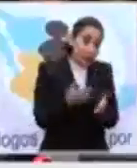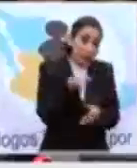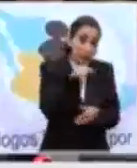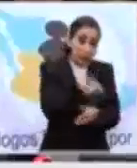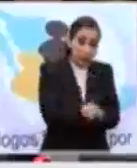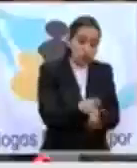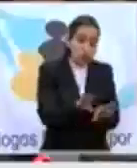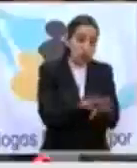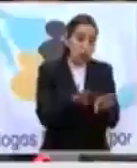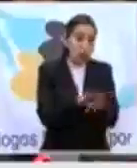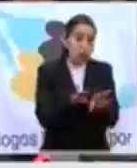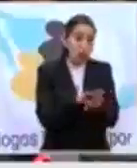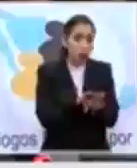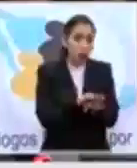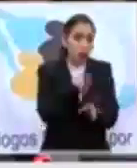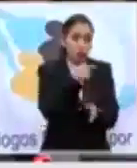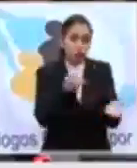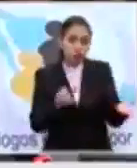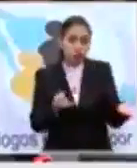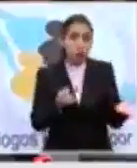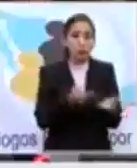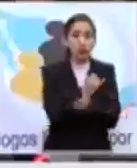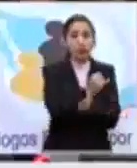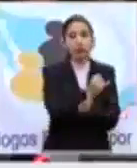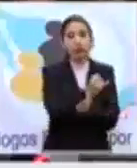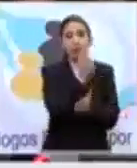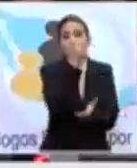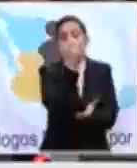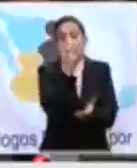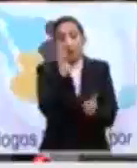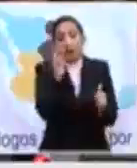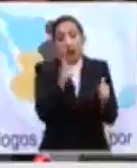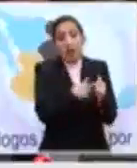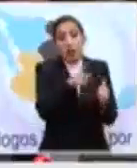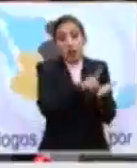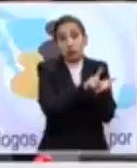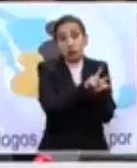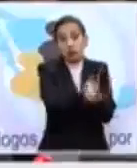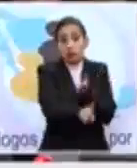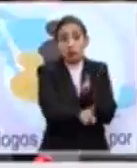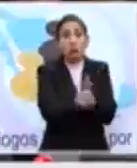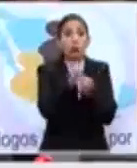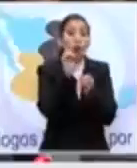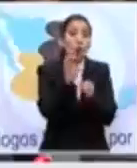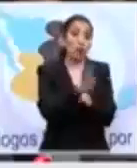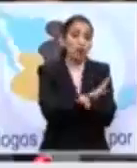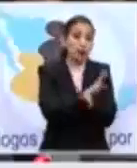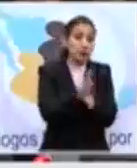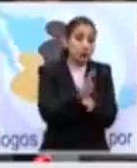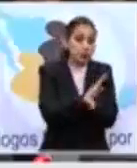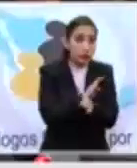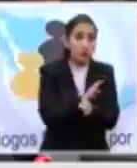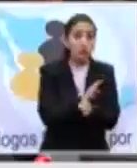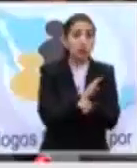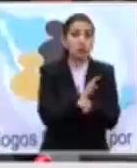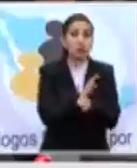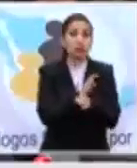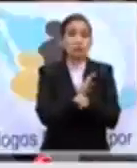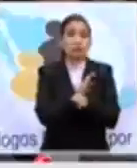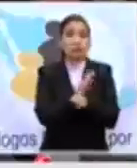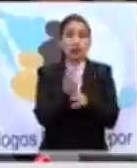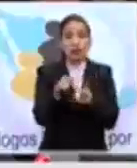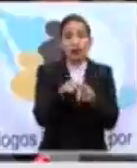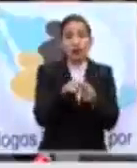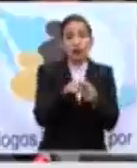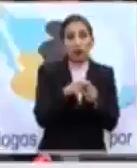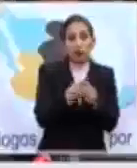están sujetos a la determinación de algún tipo de derecho, de algún tipo de beneficio derivado